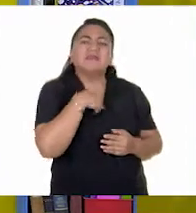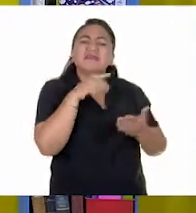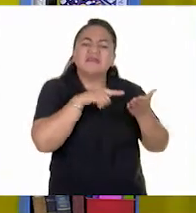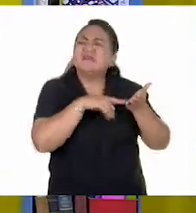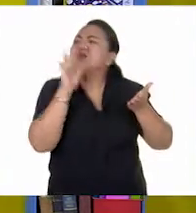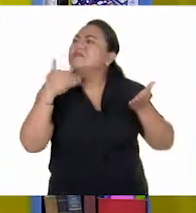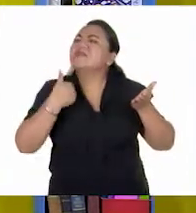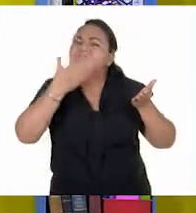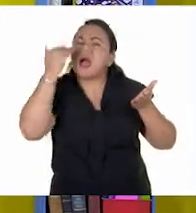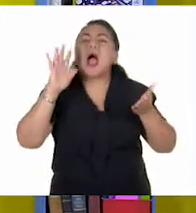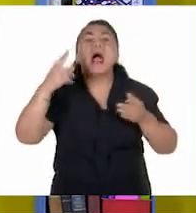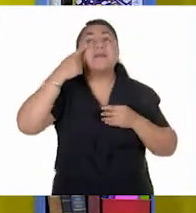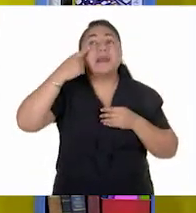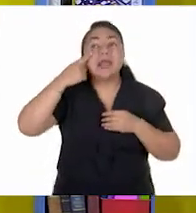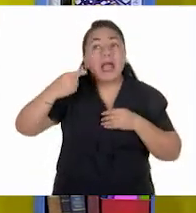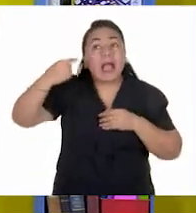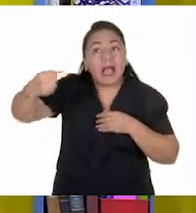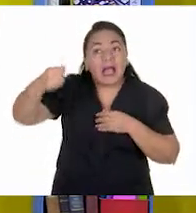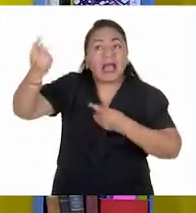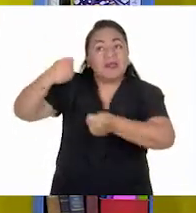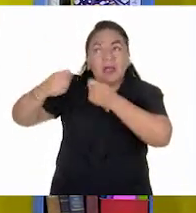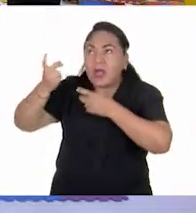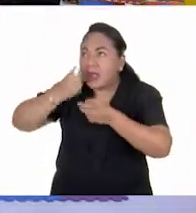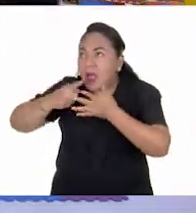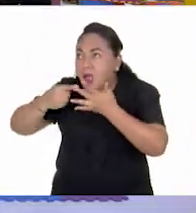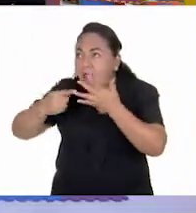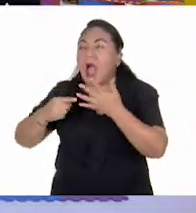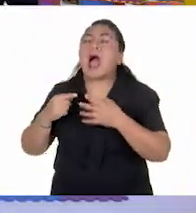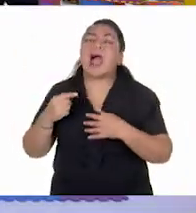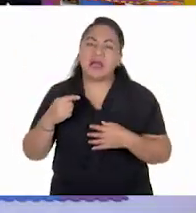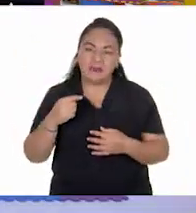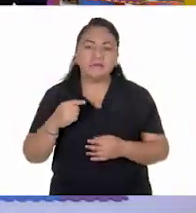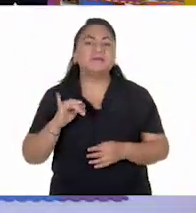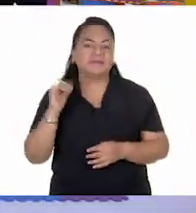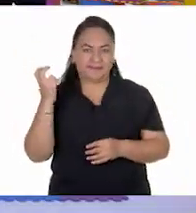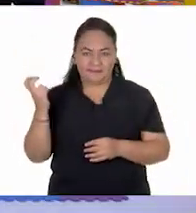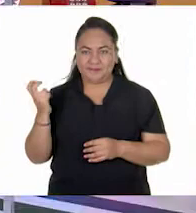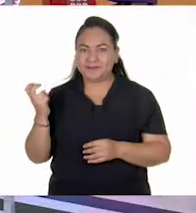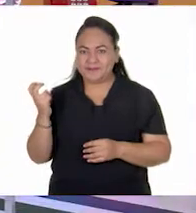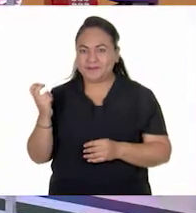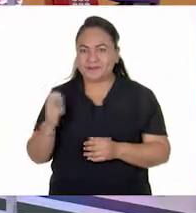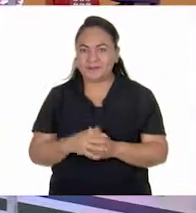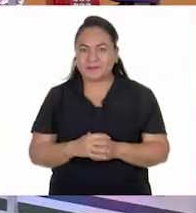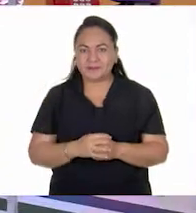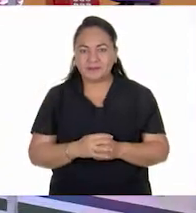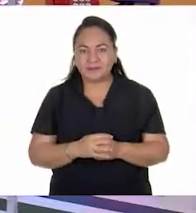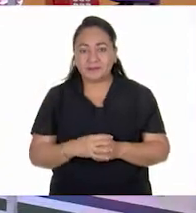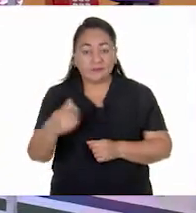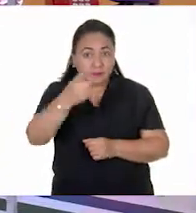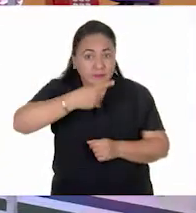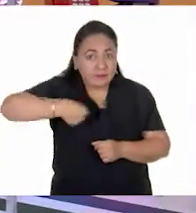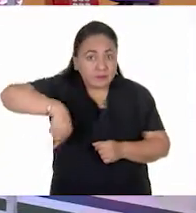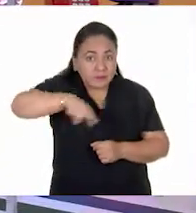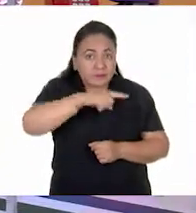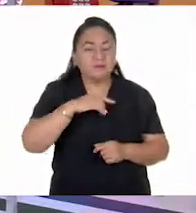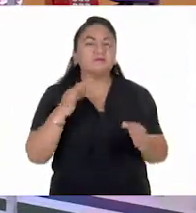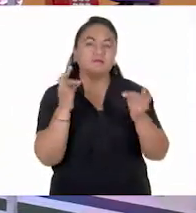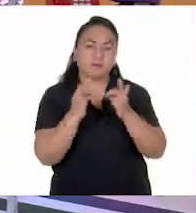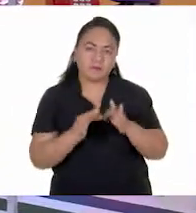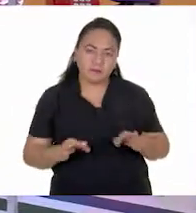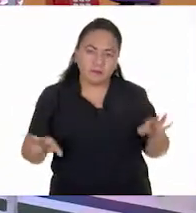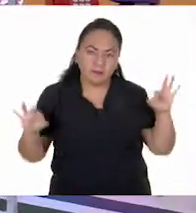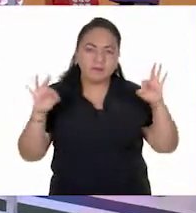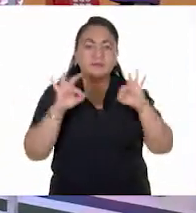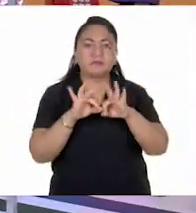la gente me da referencias para poder ubicarme. Exactamente, Pili. Para nosotros es muy importante